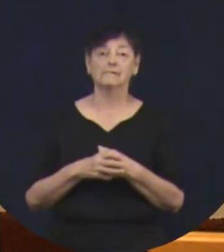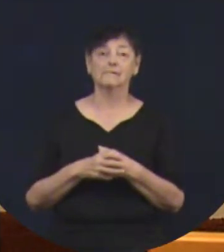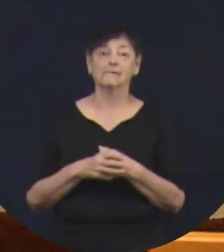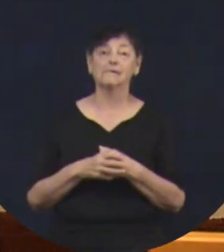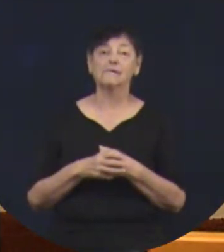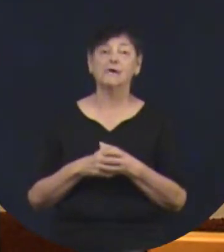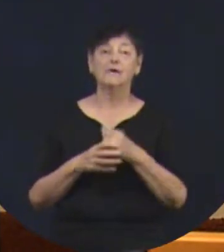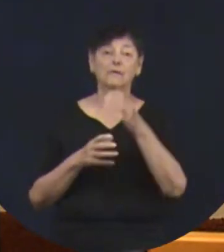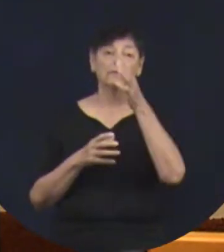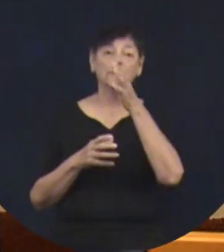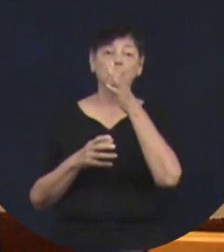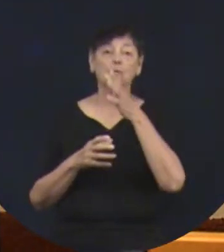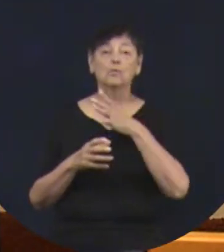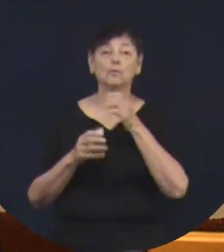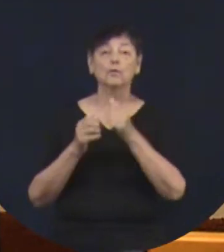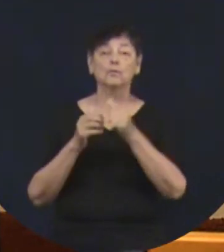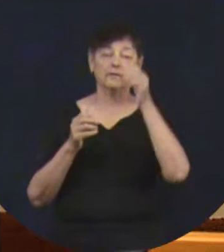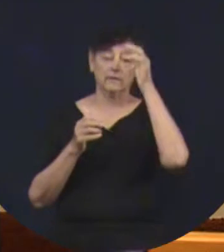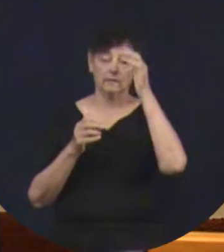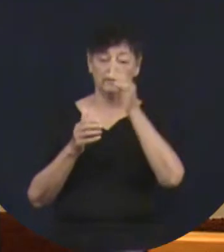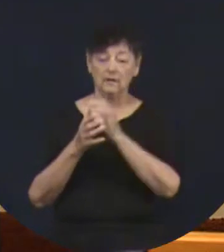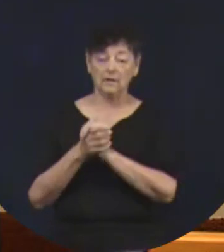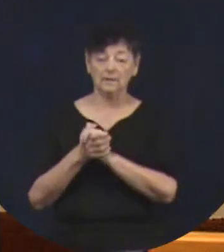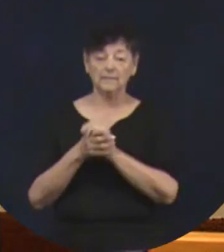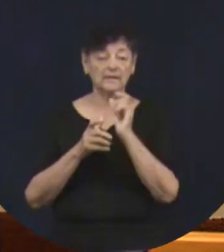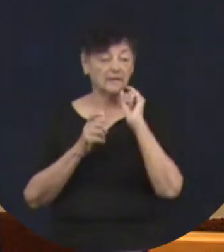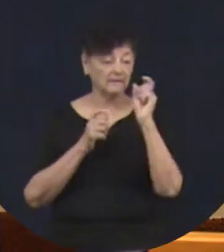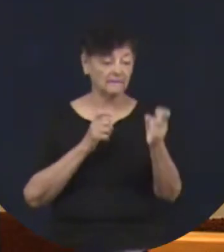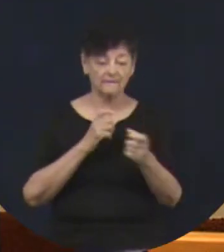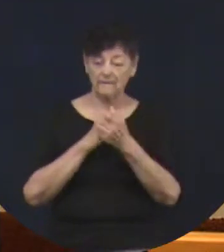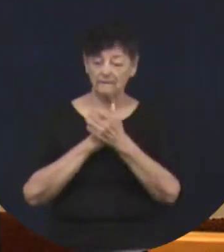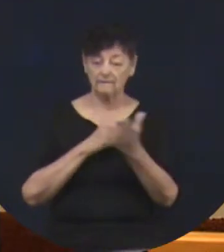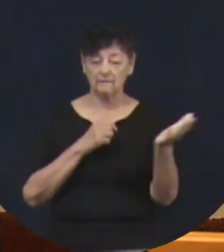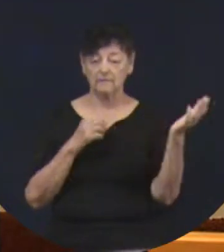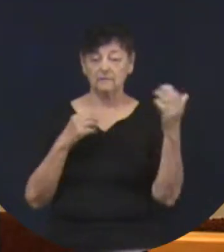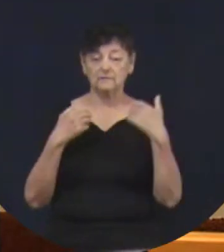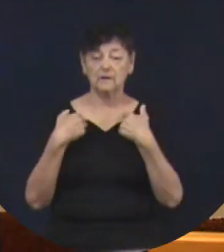La viuda da todo lo que tiene.